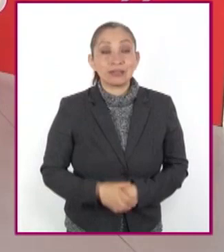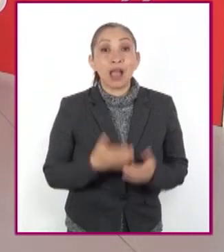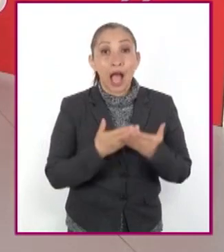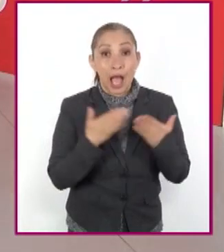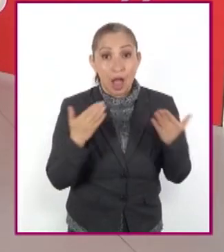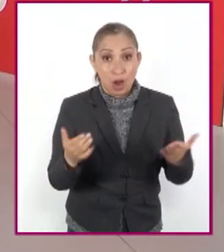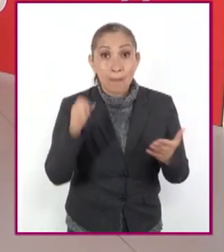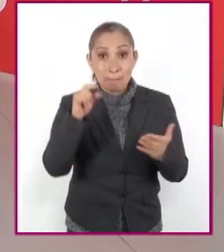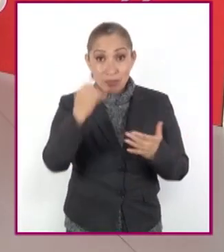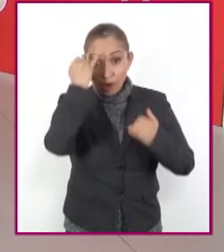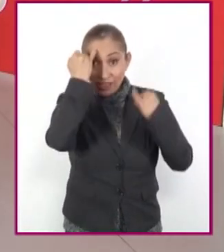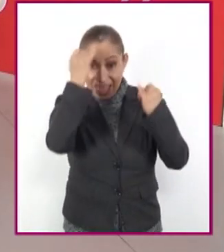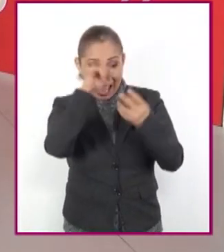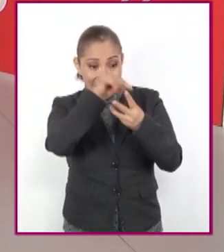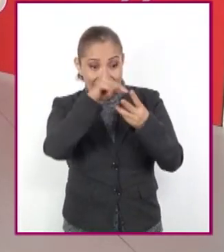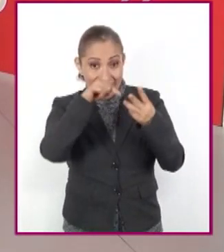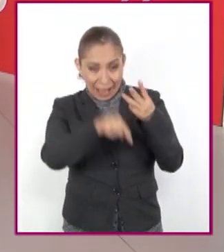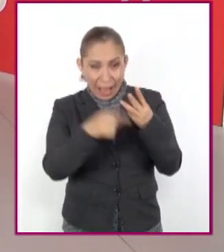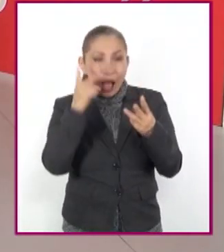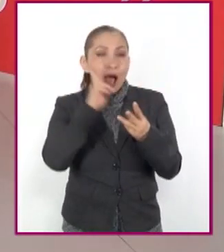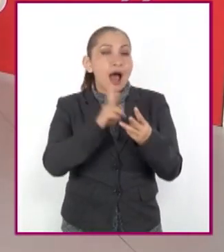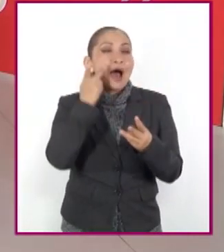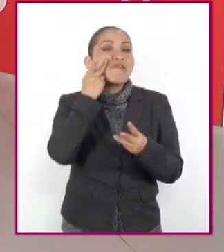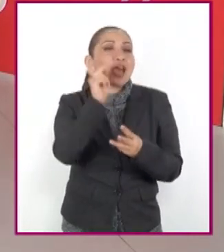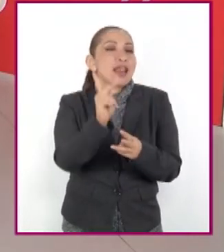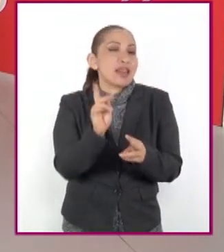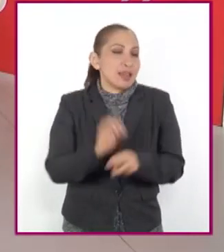Ahora, con estas ideas, improvisemos.